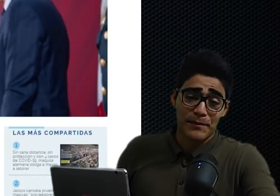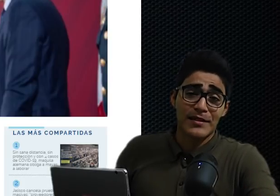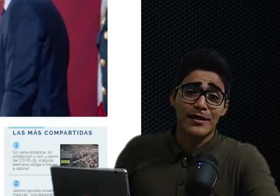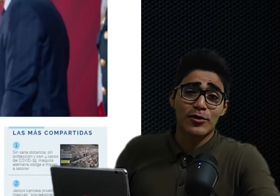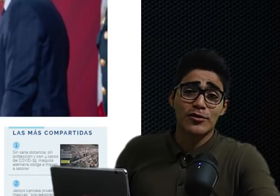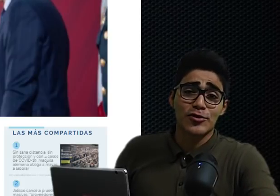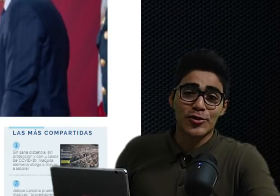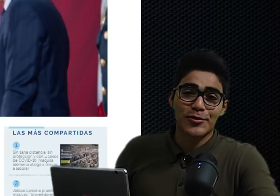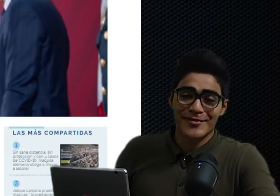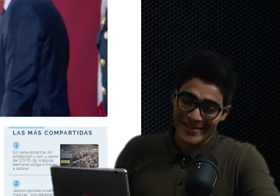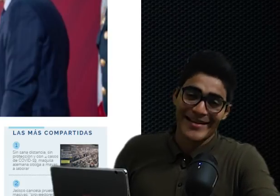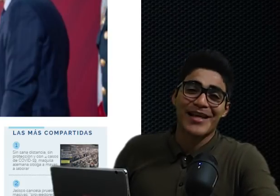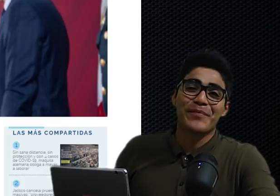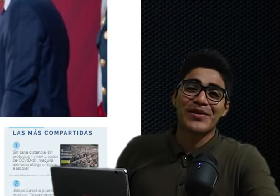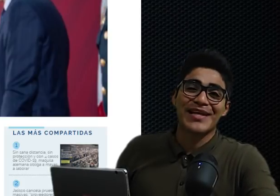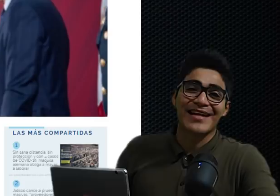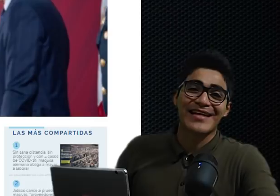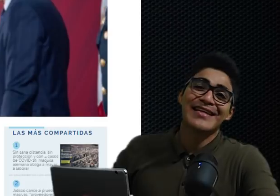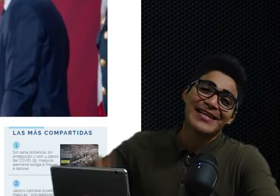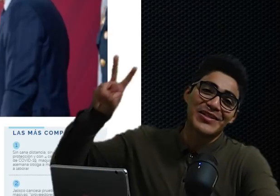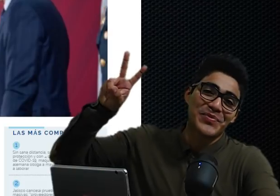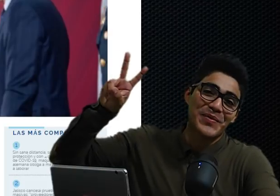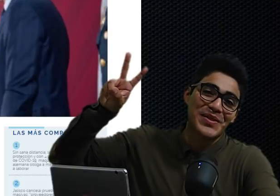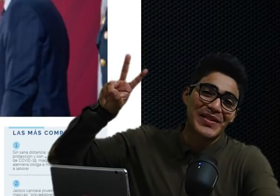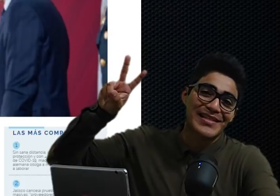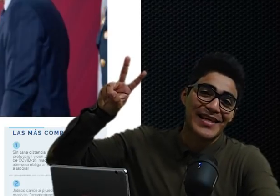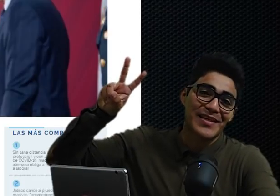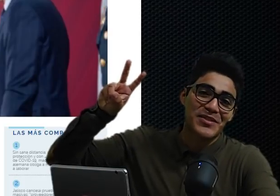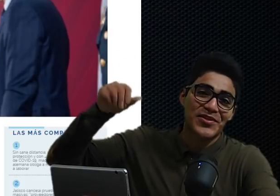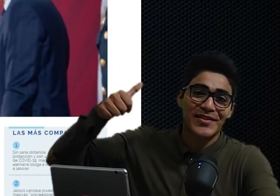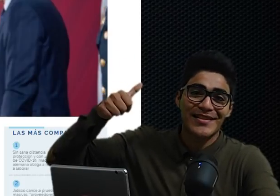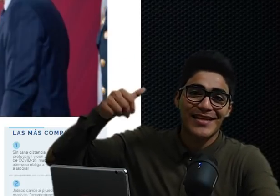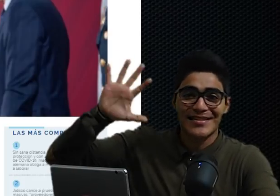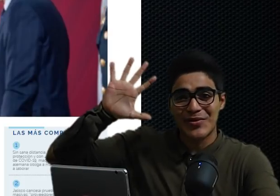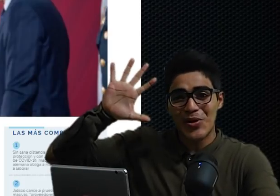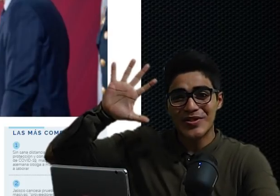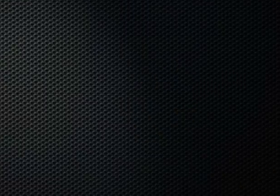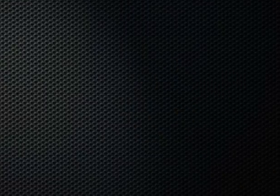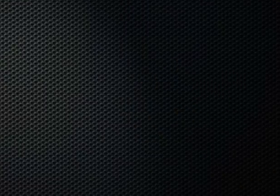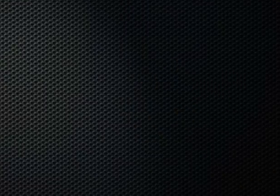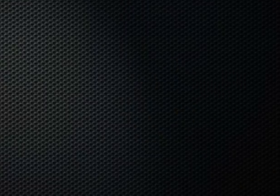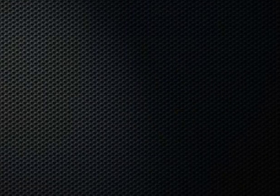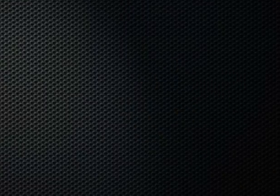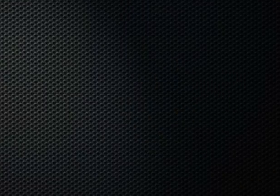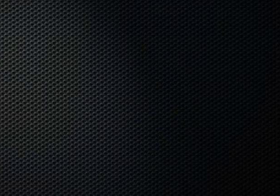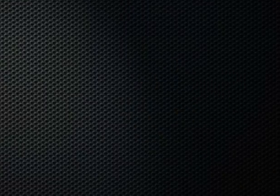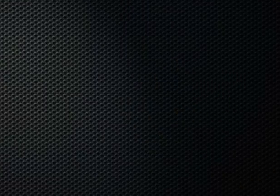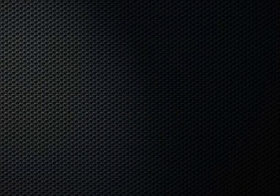y depende de todos nosotros el pregonarla. Nos vemos en una siguiente emisión. Hasta luego.